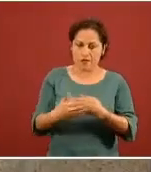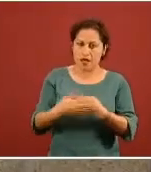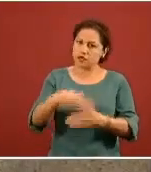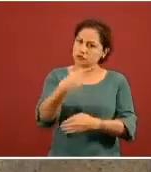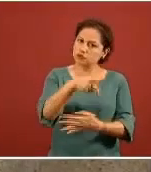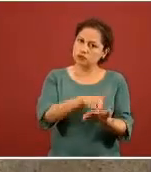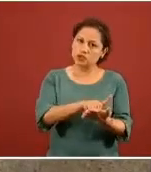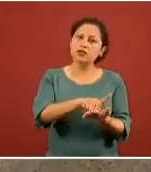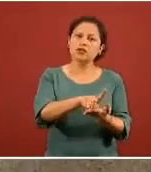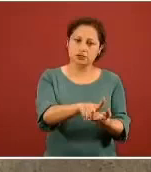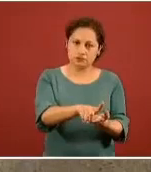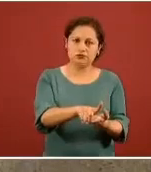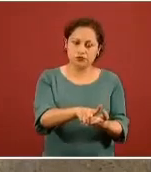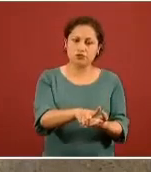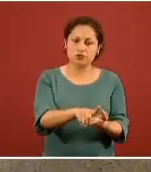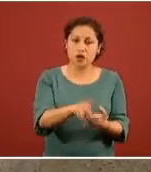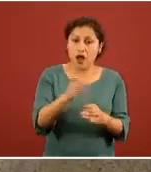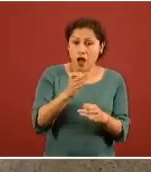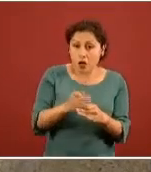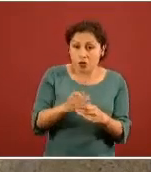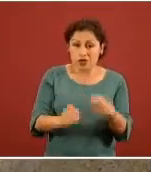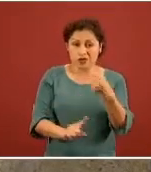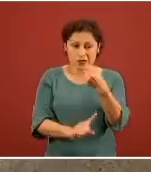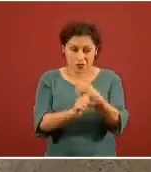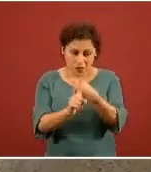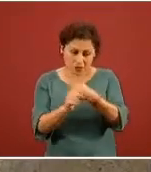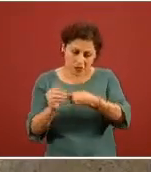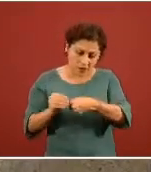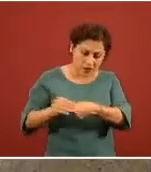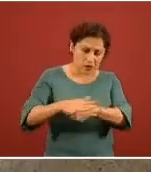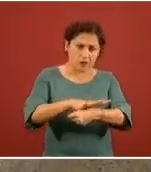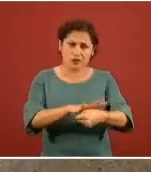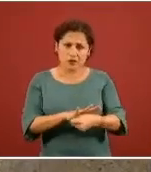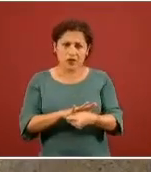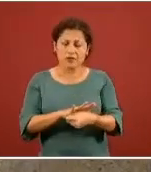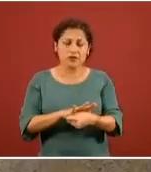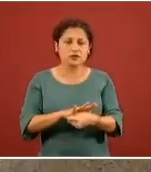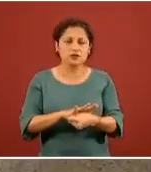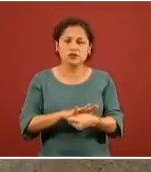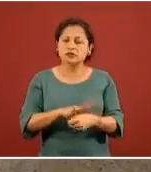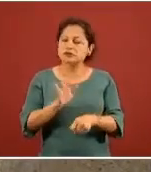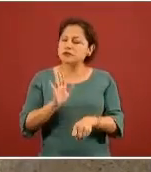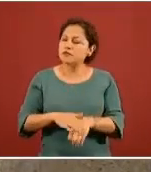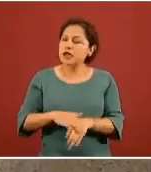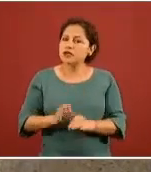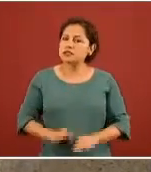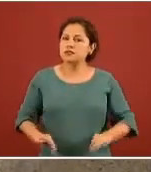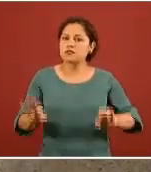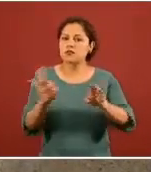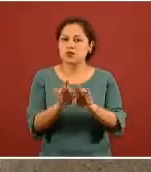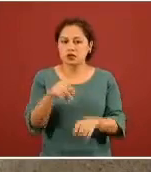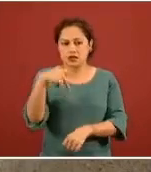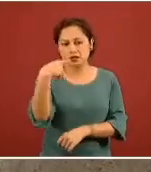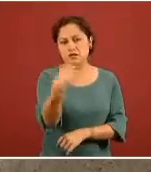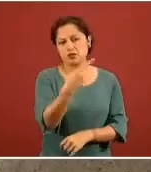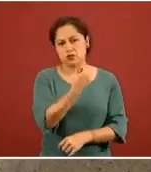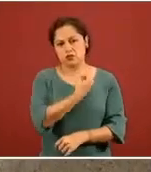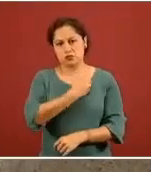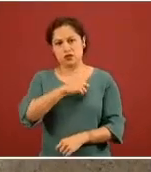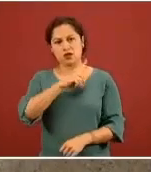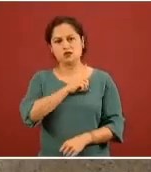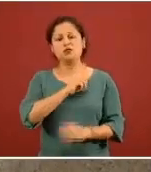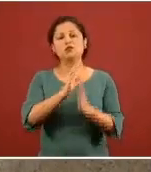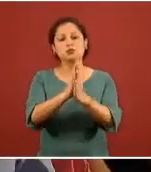al coronavirus, tu salud es una prioridad, y te instamos a que recuerdes estos mensajes y